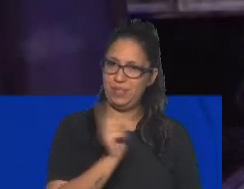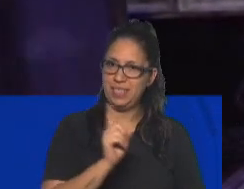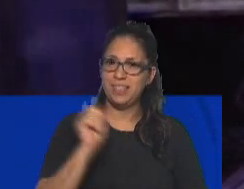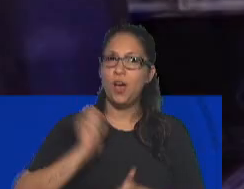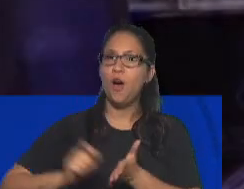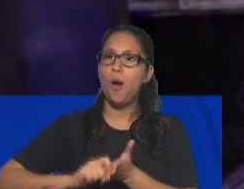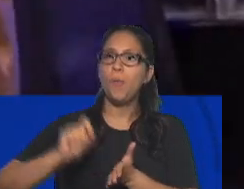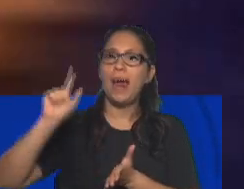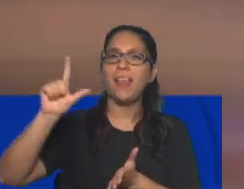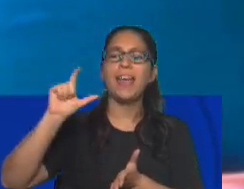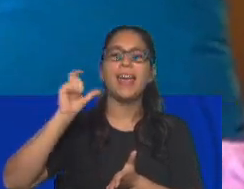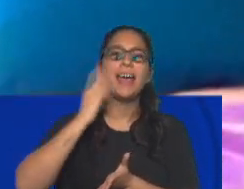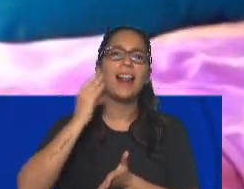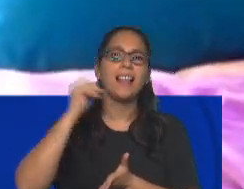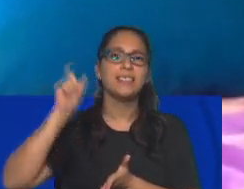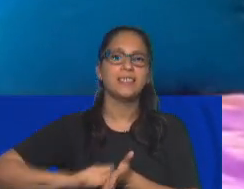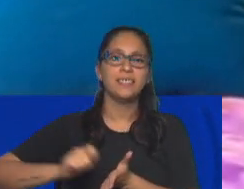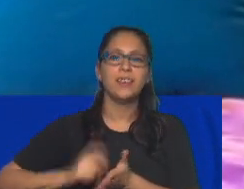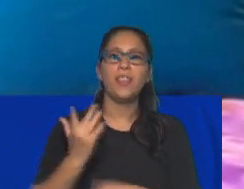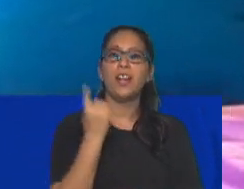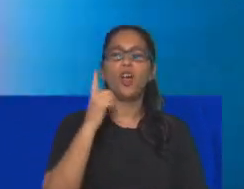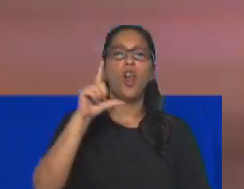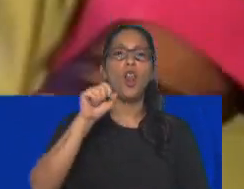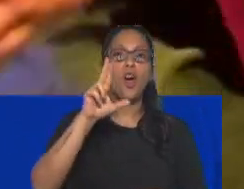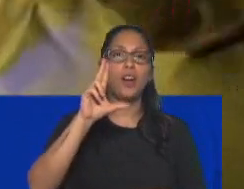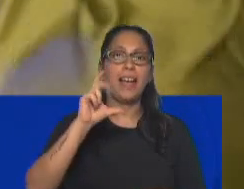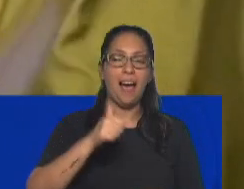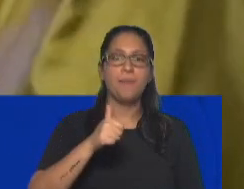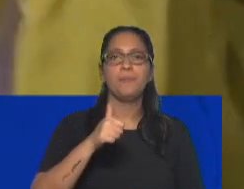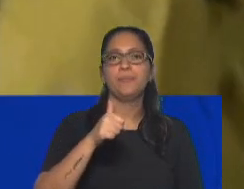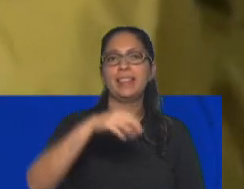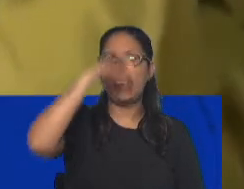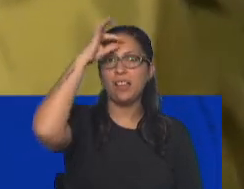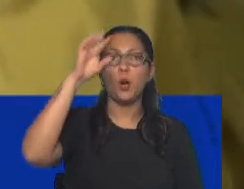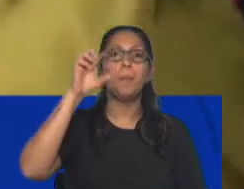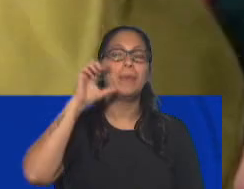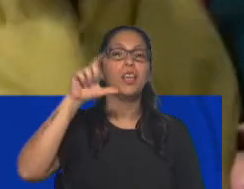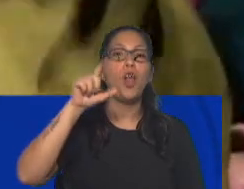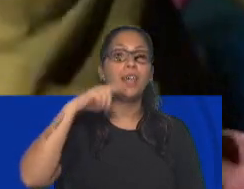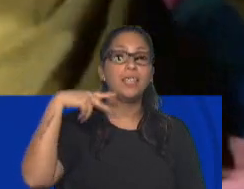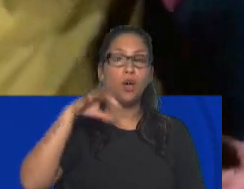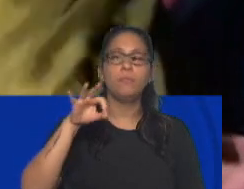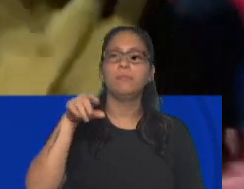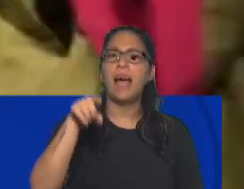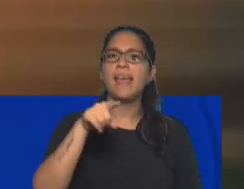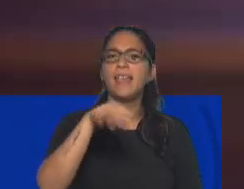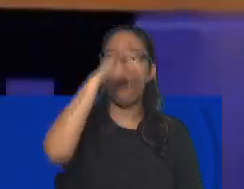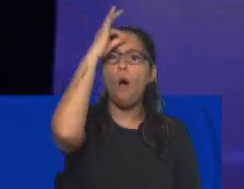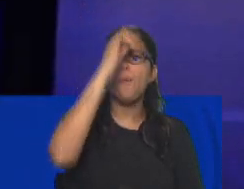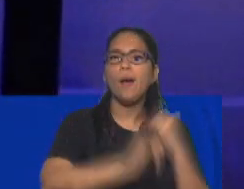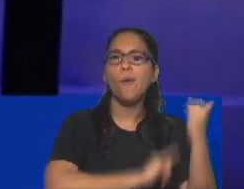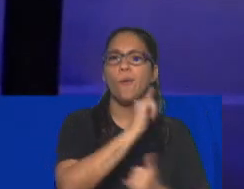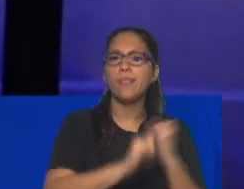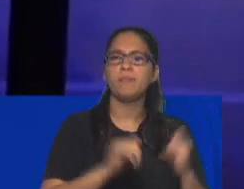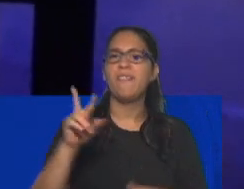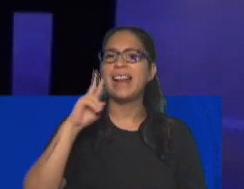Robert Casley, que es un autor inglés. La dirige Valeria Lorca en el Picolino Teatro. Y bueno, acá Happy lo que tiene es que, bueno, la Valeria